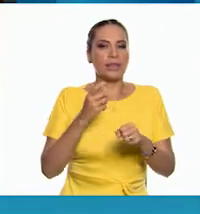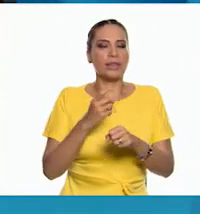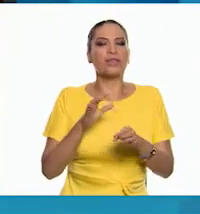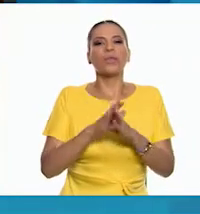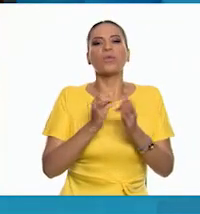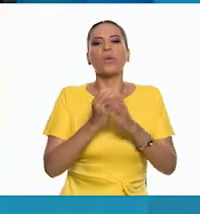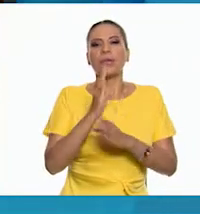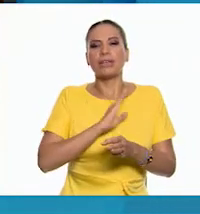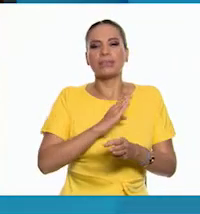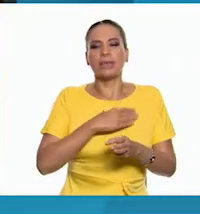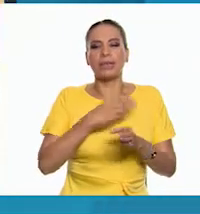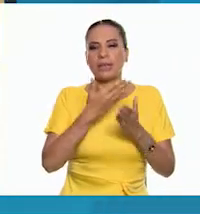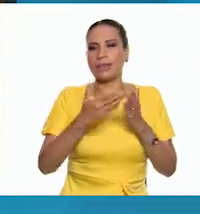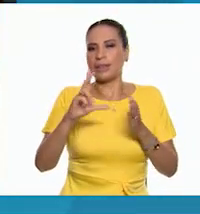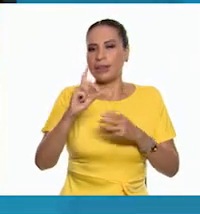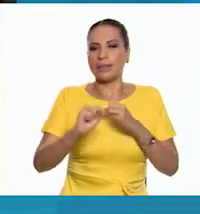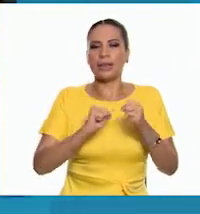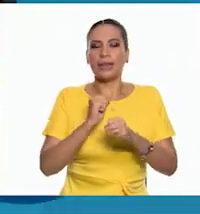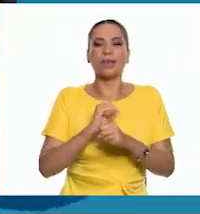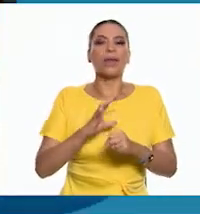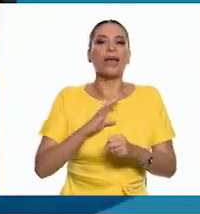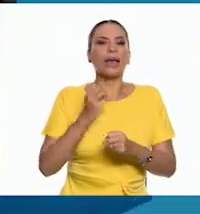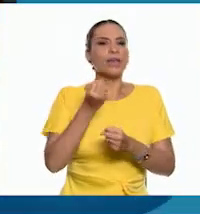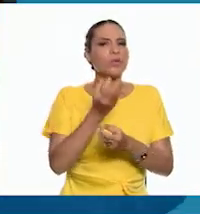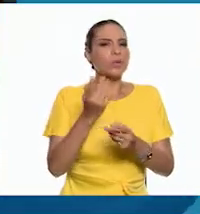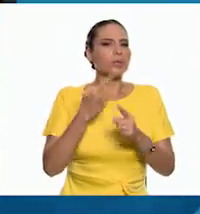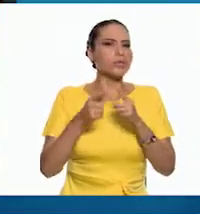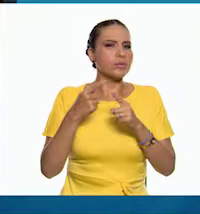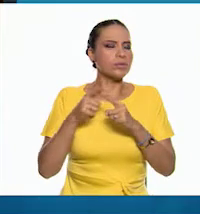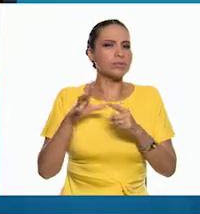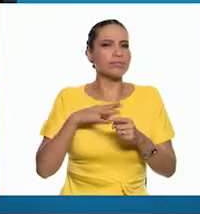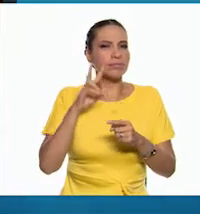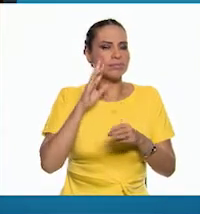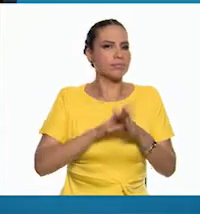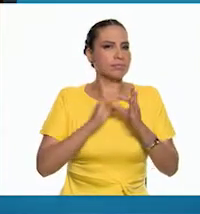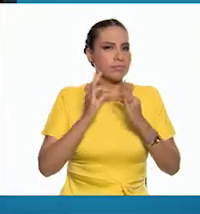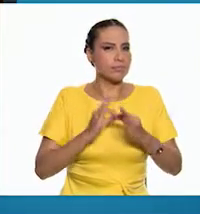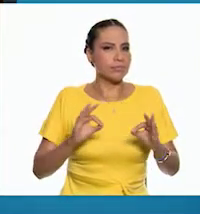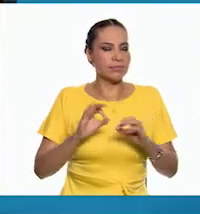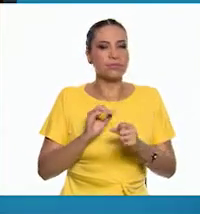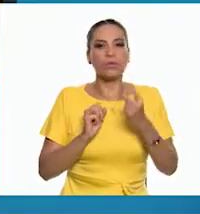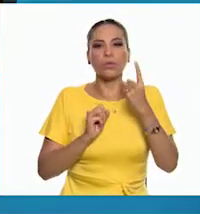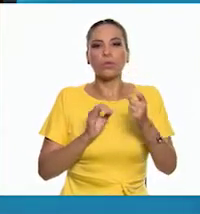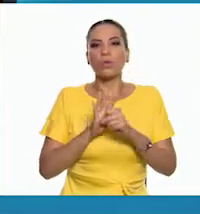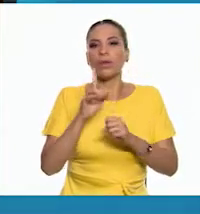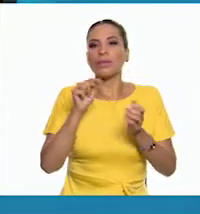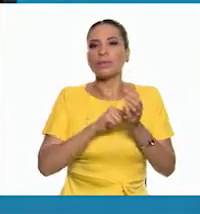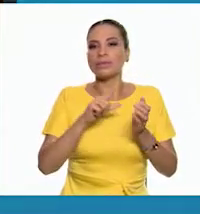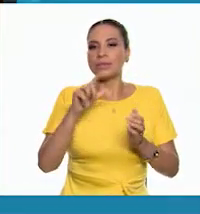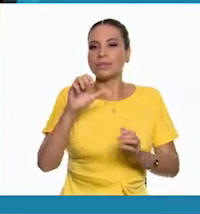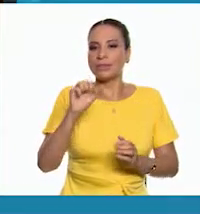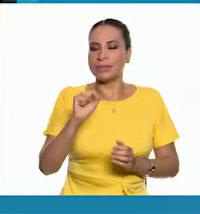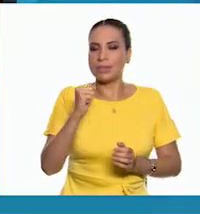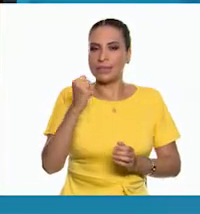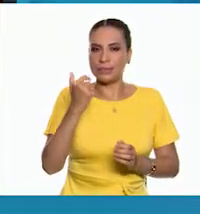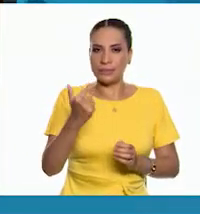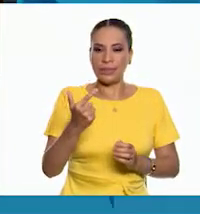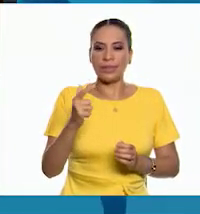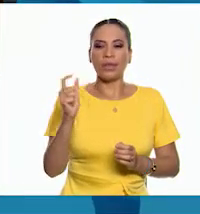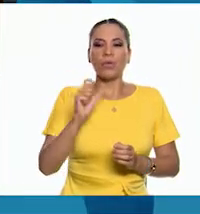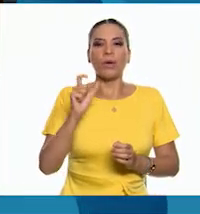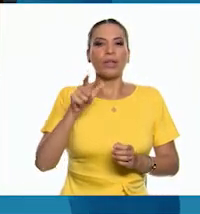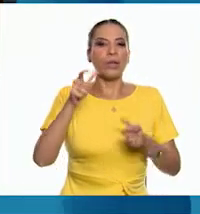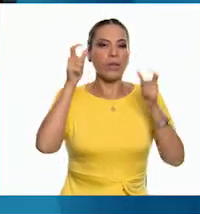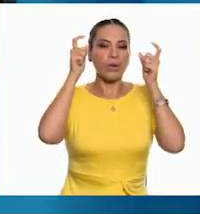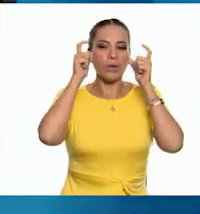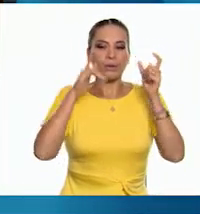lo largo de 3 décadas, hubo entre ellas algunas que fueron más importantes. Una de ellas fue en 1767, cuando la